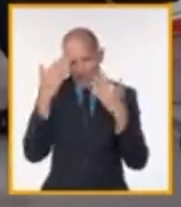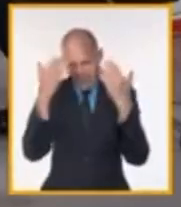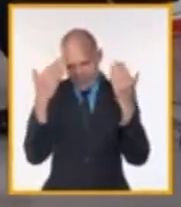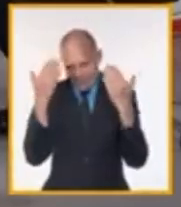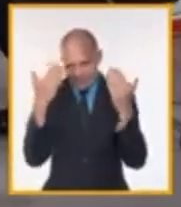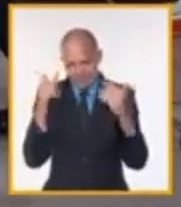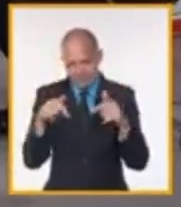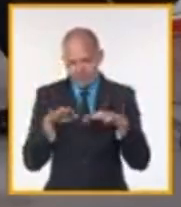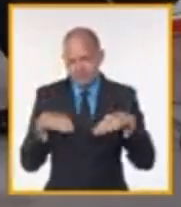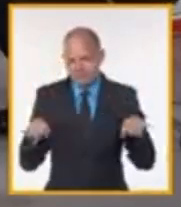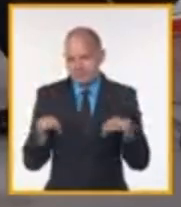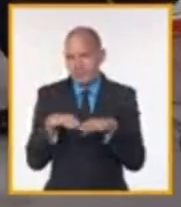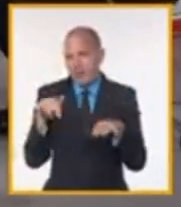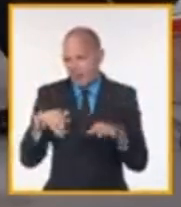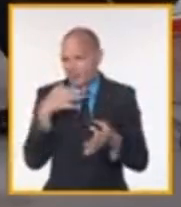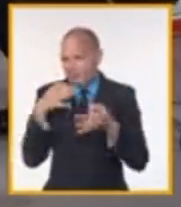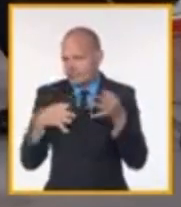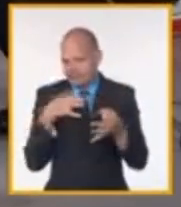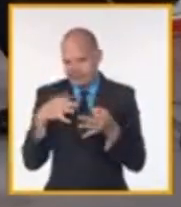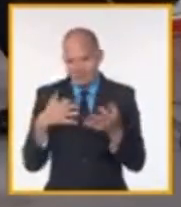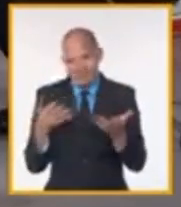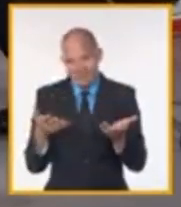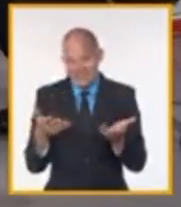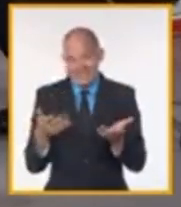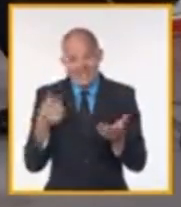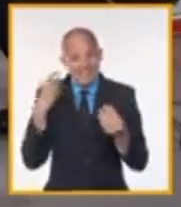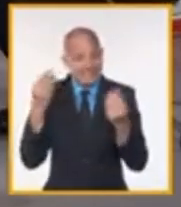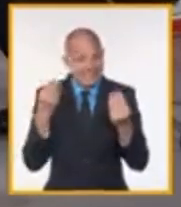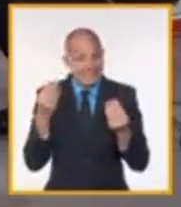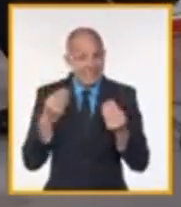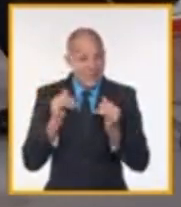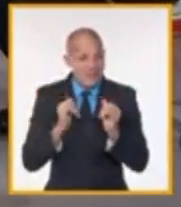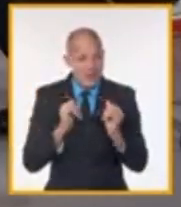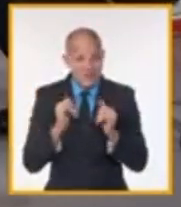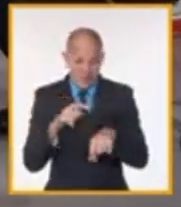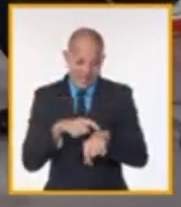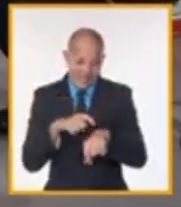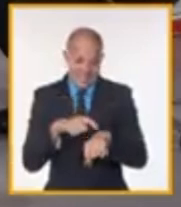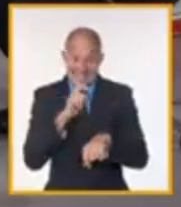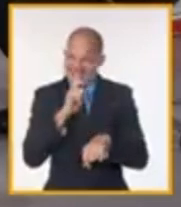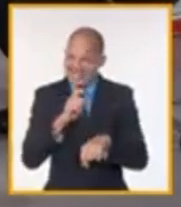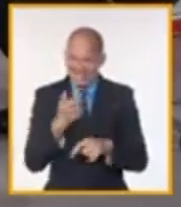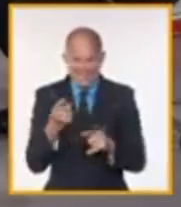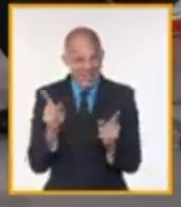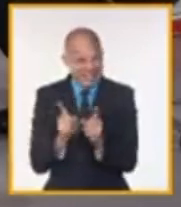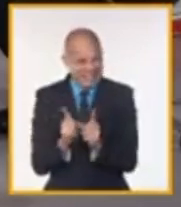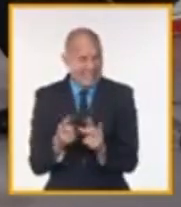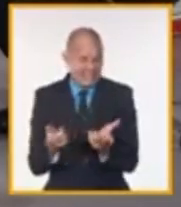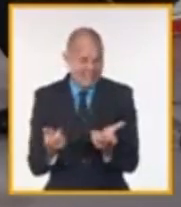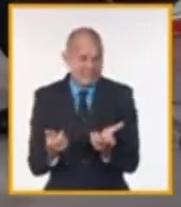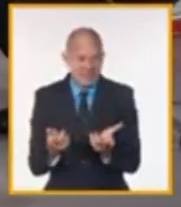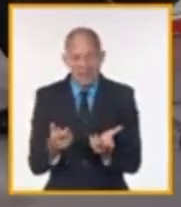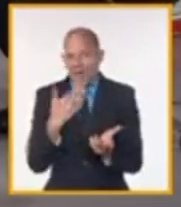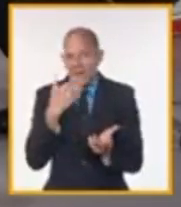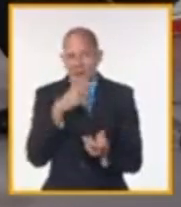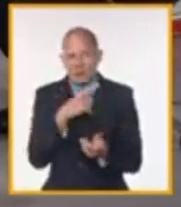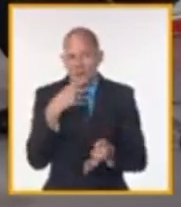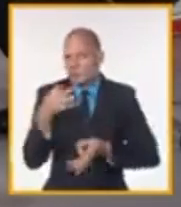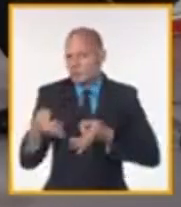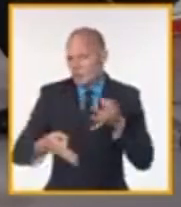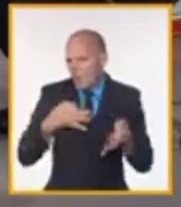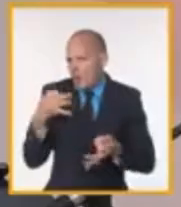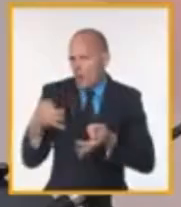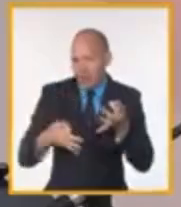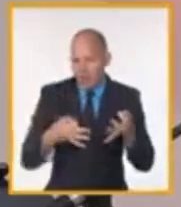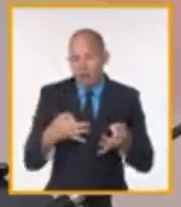estado esta noche acá eh haciendo un análisis bueno en la medida que el tiempo nos los ha permitido creo que ha sido bastante profundo sobre varios de